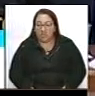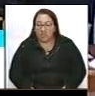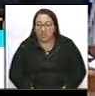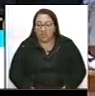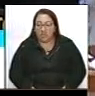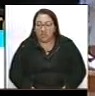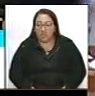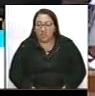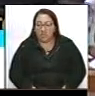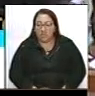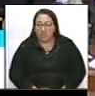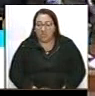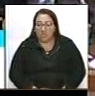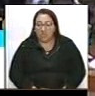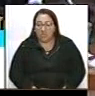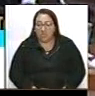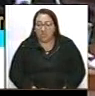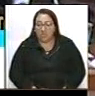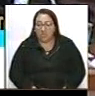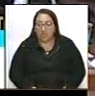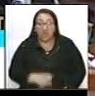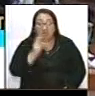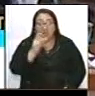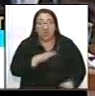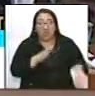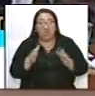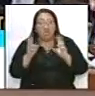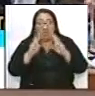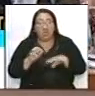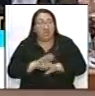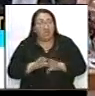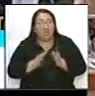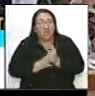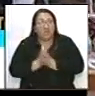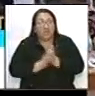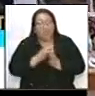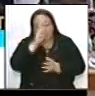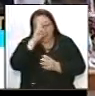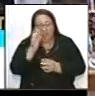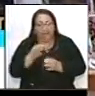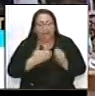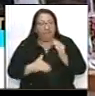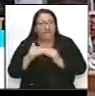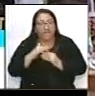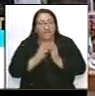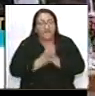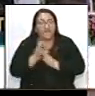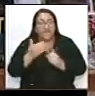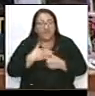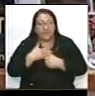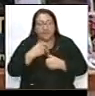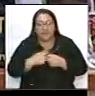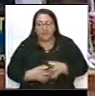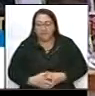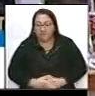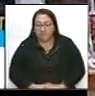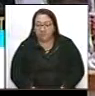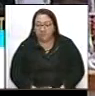simplemente debe pasar a ser investigado? El interés del país siempre tiene que estar por encima del interés de las